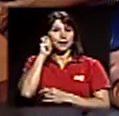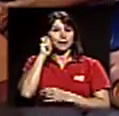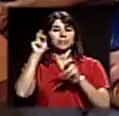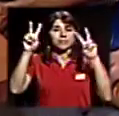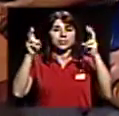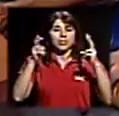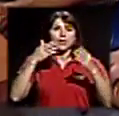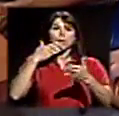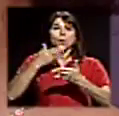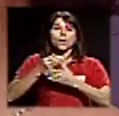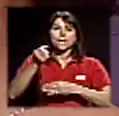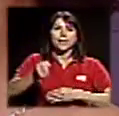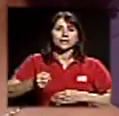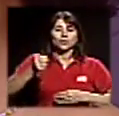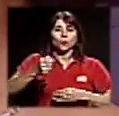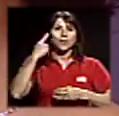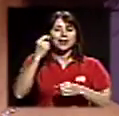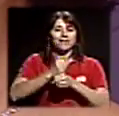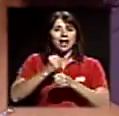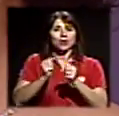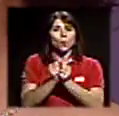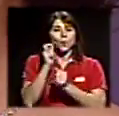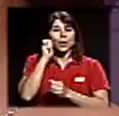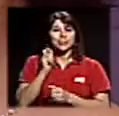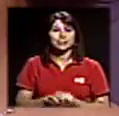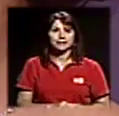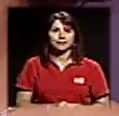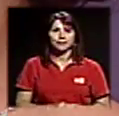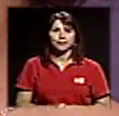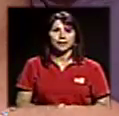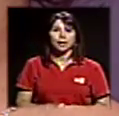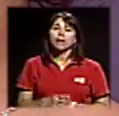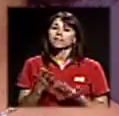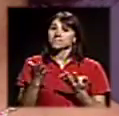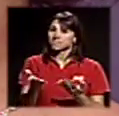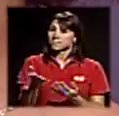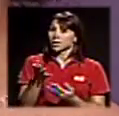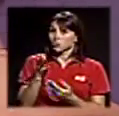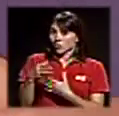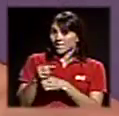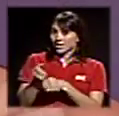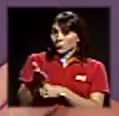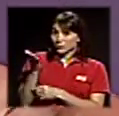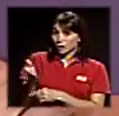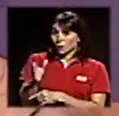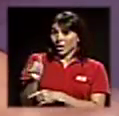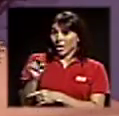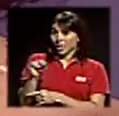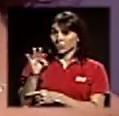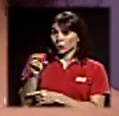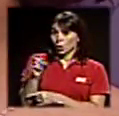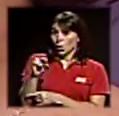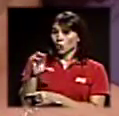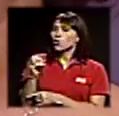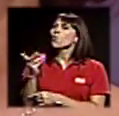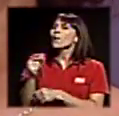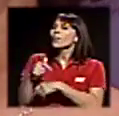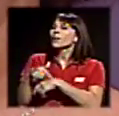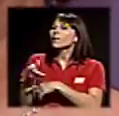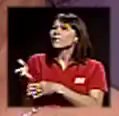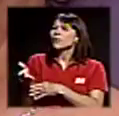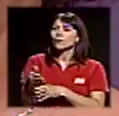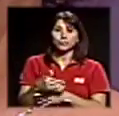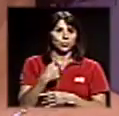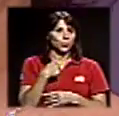mujeres. Que es un poquito en la línea de lo que ha venido haciendo Antonio. ¿Que estuviste cuánto tiempo, Antonio, haciendo? Yo